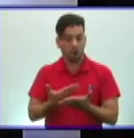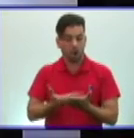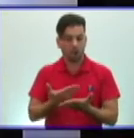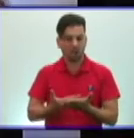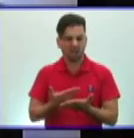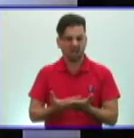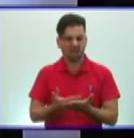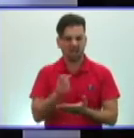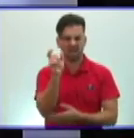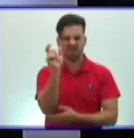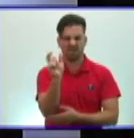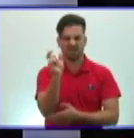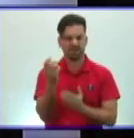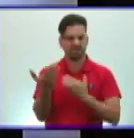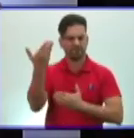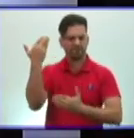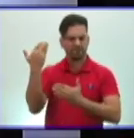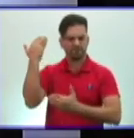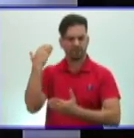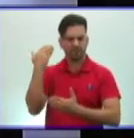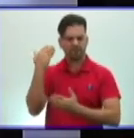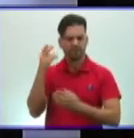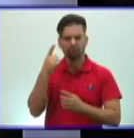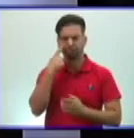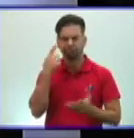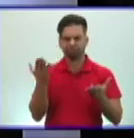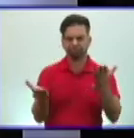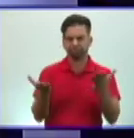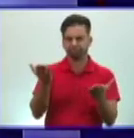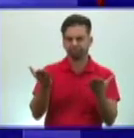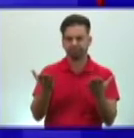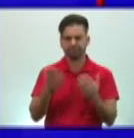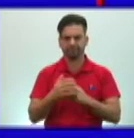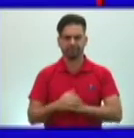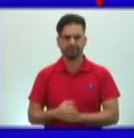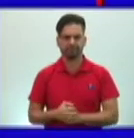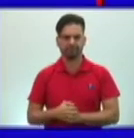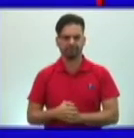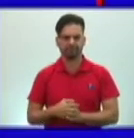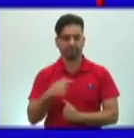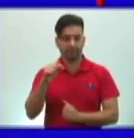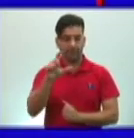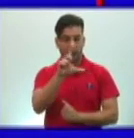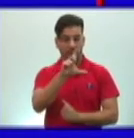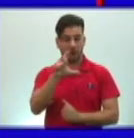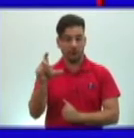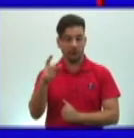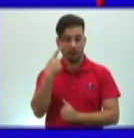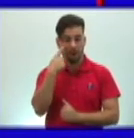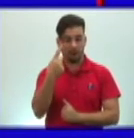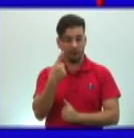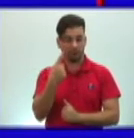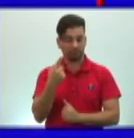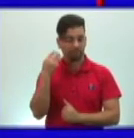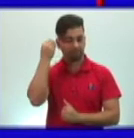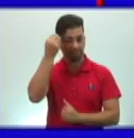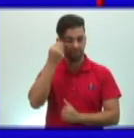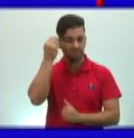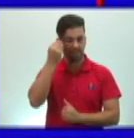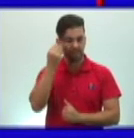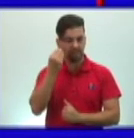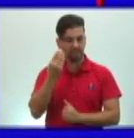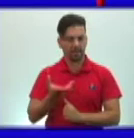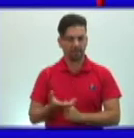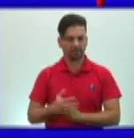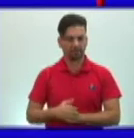los hechos entre sí. Y en este sentido los invito en primer lugar a razonar en un